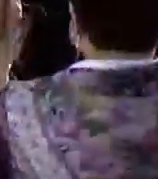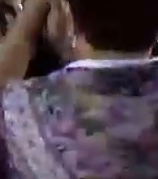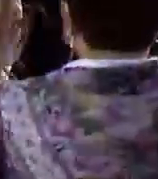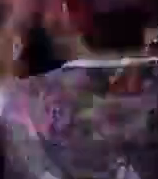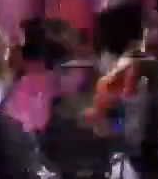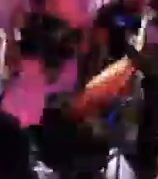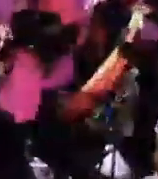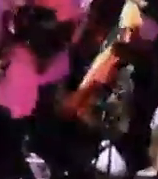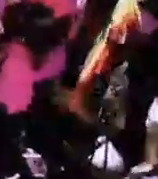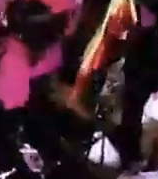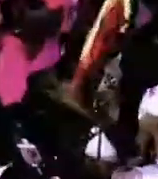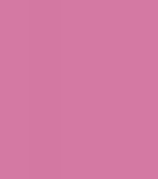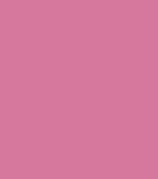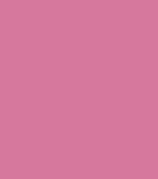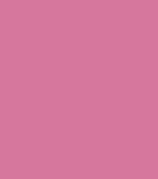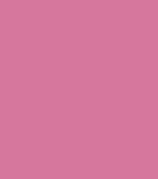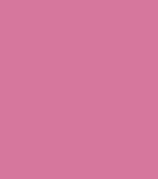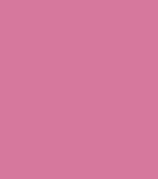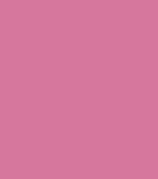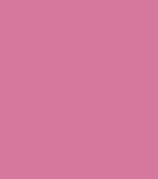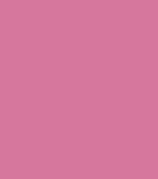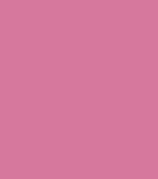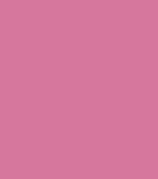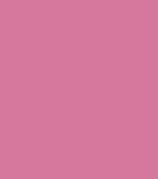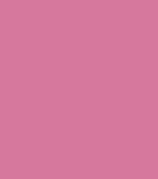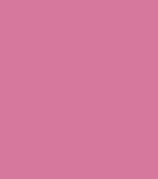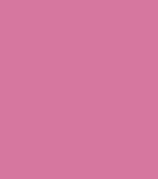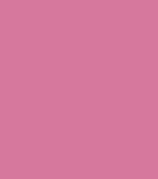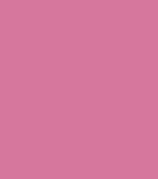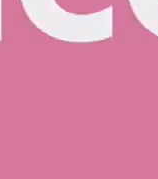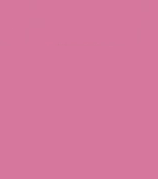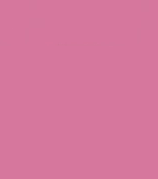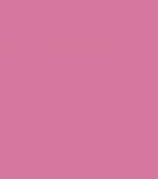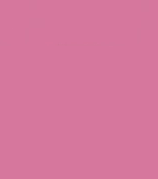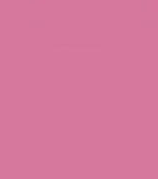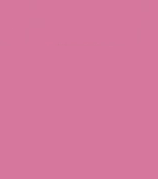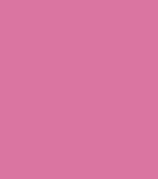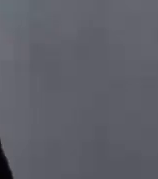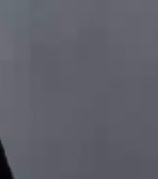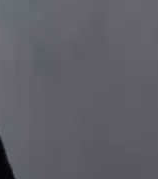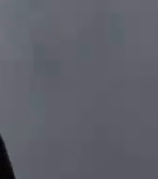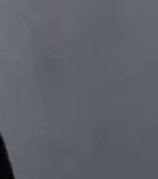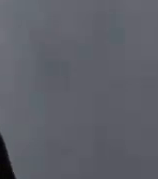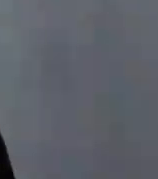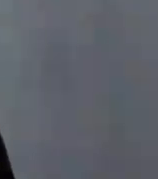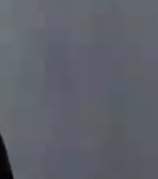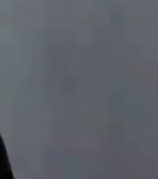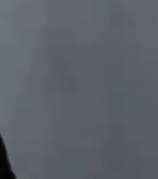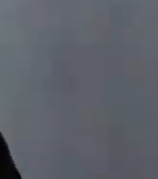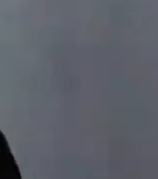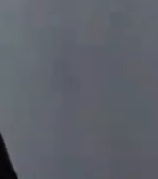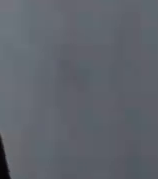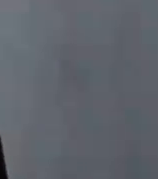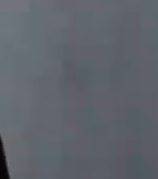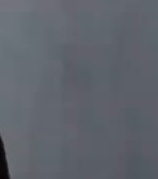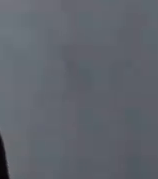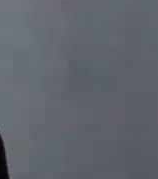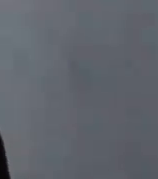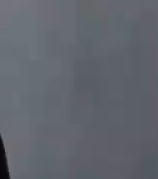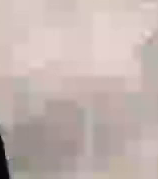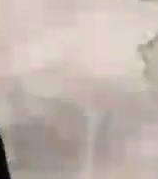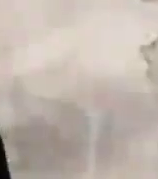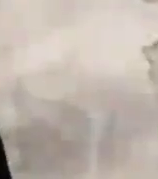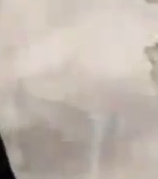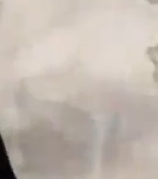las mujeres de México! Todos somos Fuerza por México. Hashtag paremos el